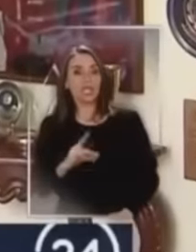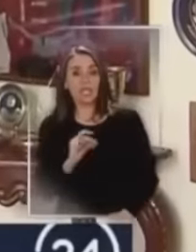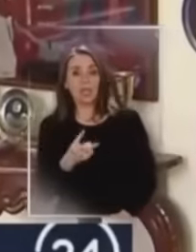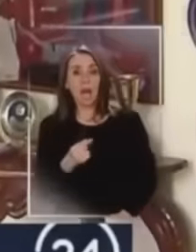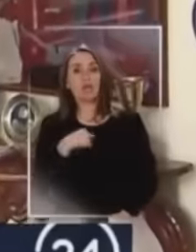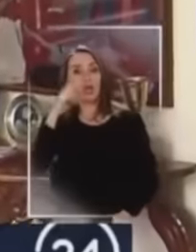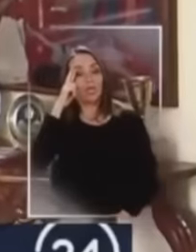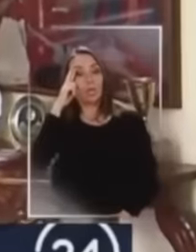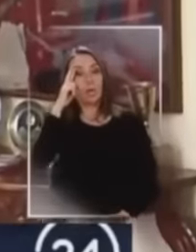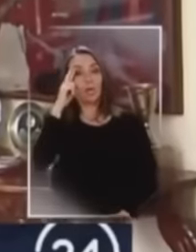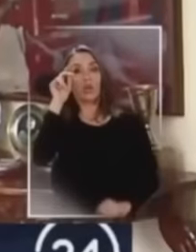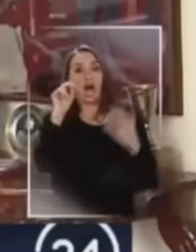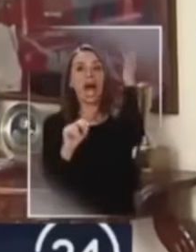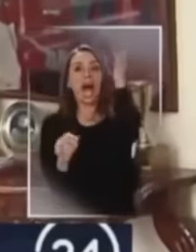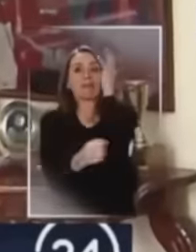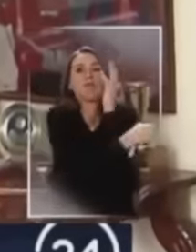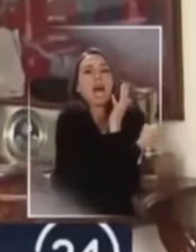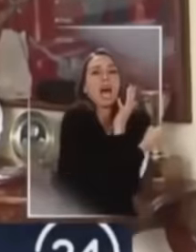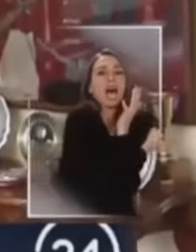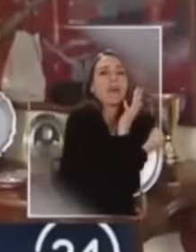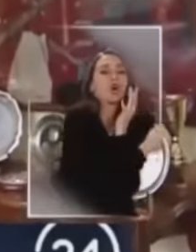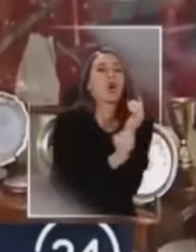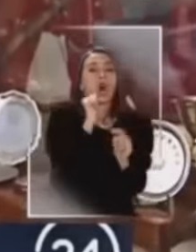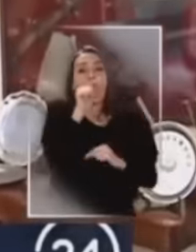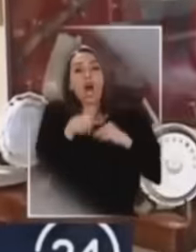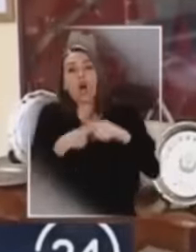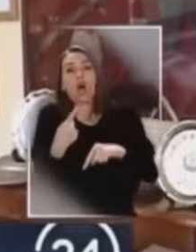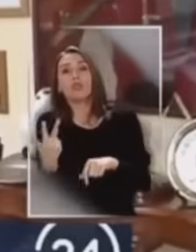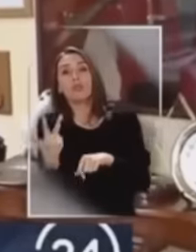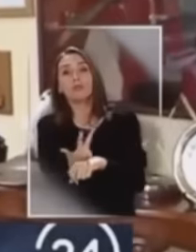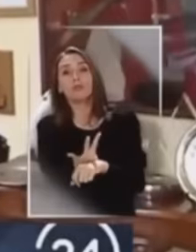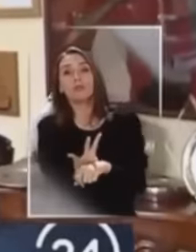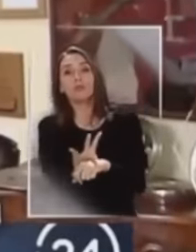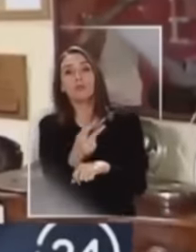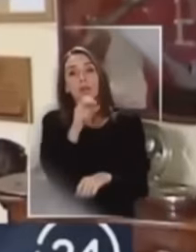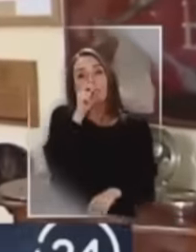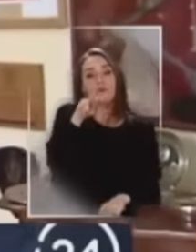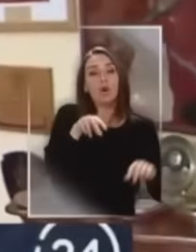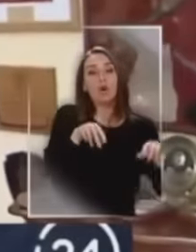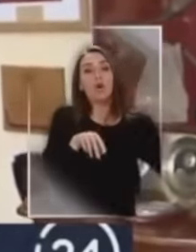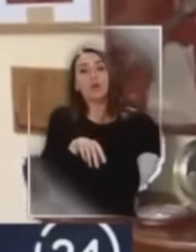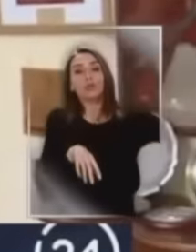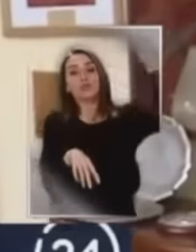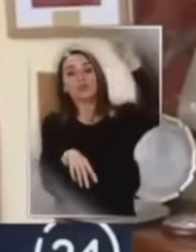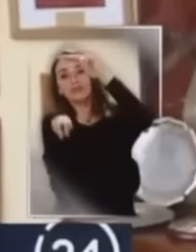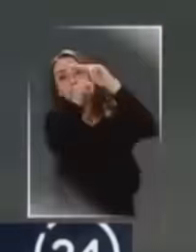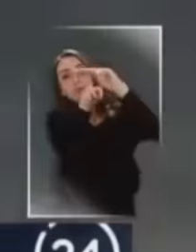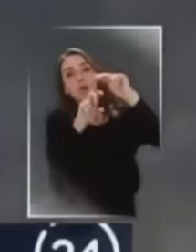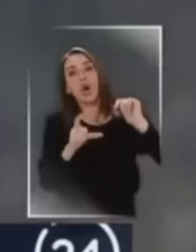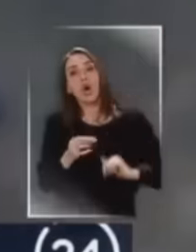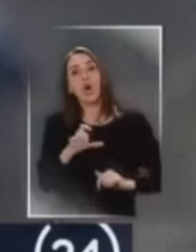que él se aferró a un árbol y al día siguiente de la tragedia fue divisado por una aeronave con nuestros carabineros del golpe de